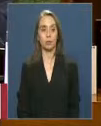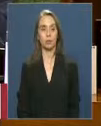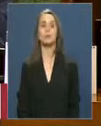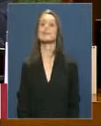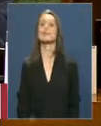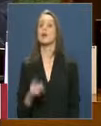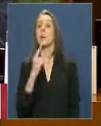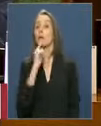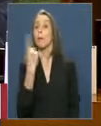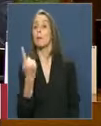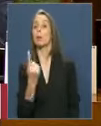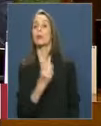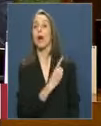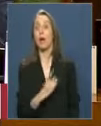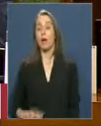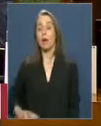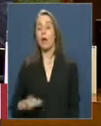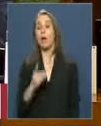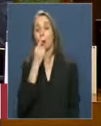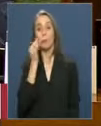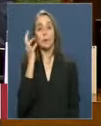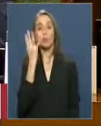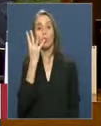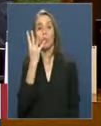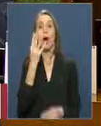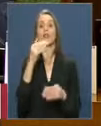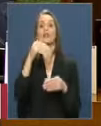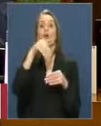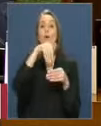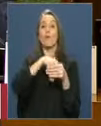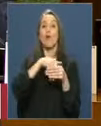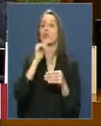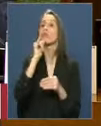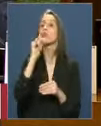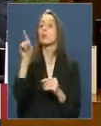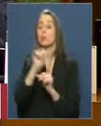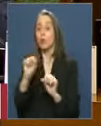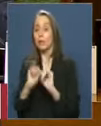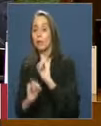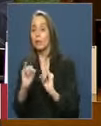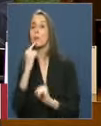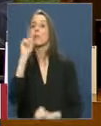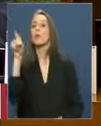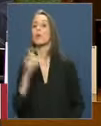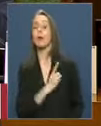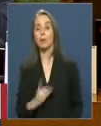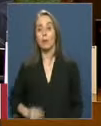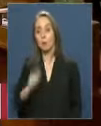Voy a tomar el voto de los cuatro diputados que no aparecen con problemas de conexión. Don René Alinco, ¿cómo vota en este numeral?